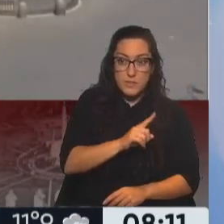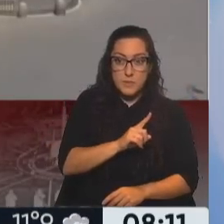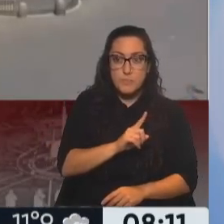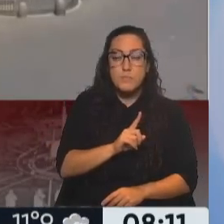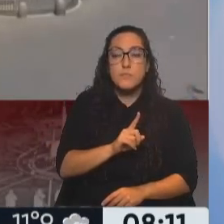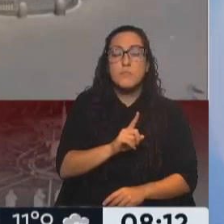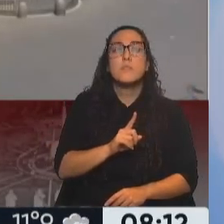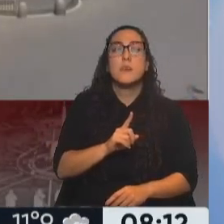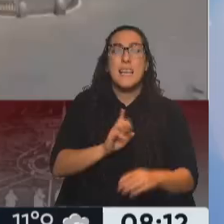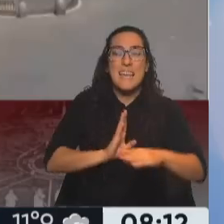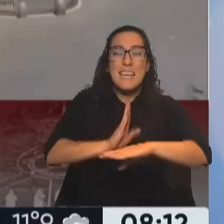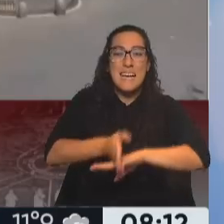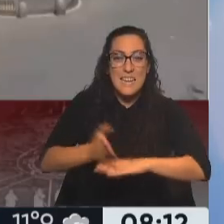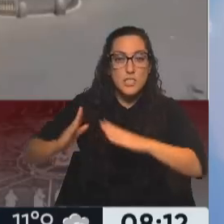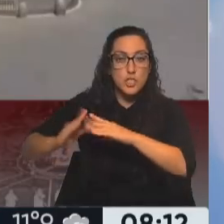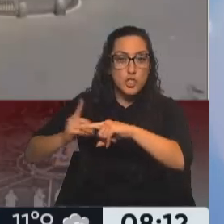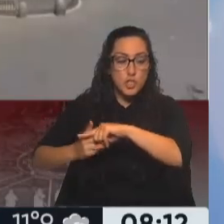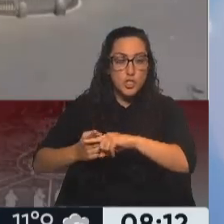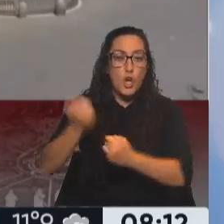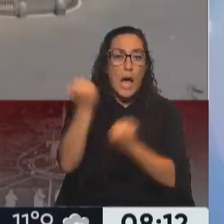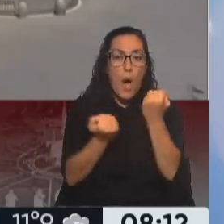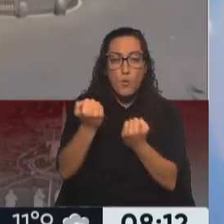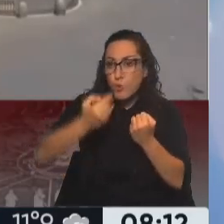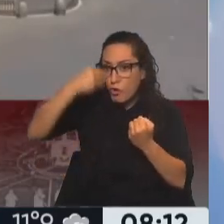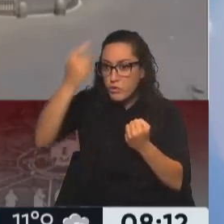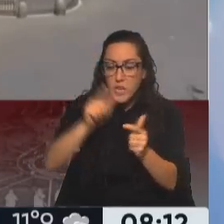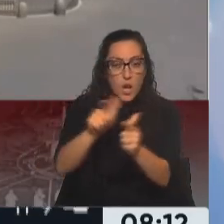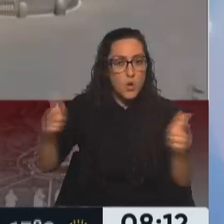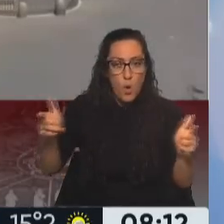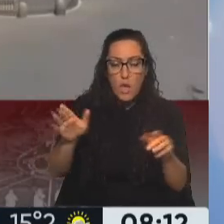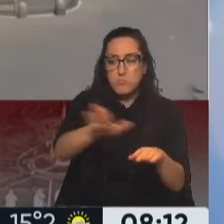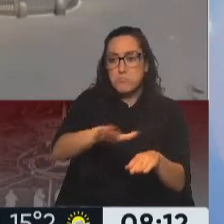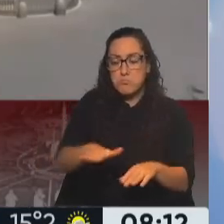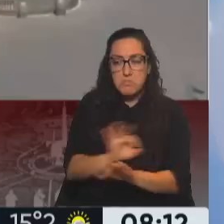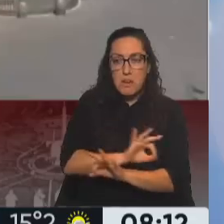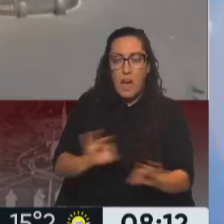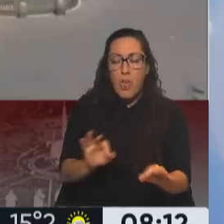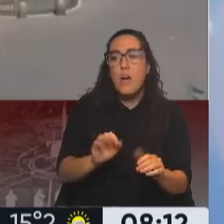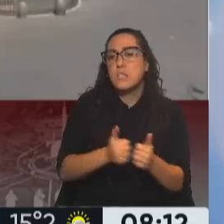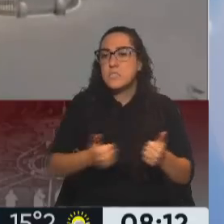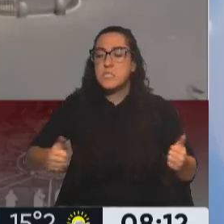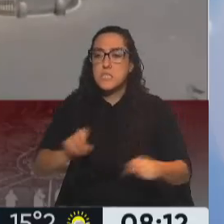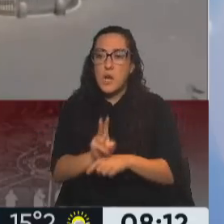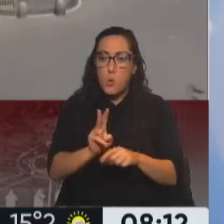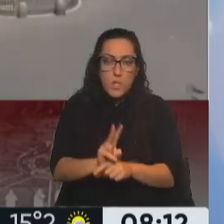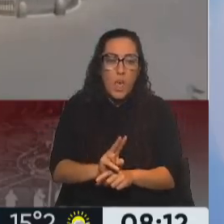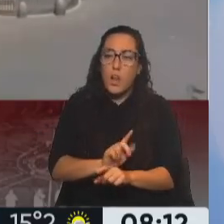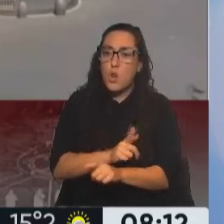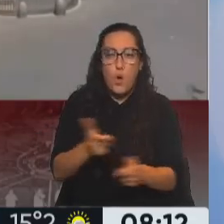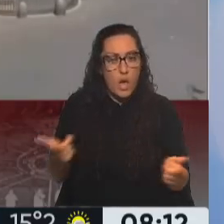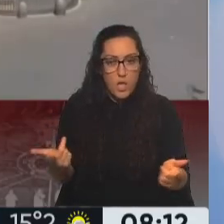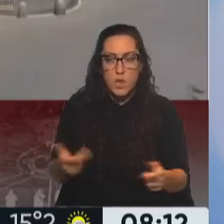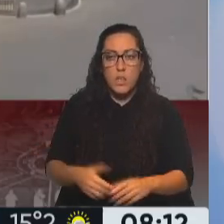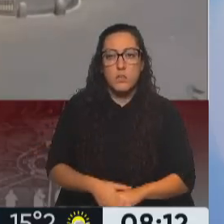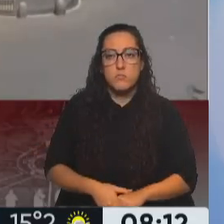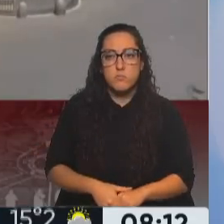la Mayor, que ya no hay ni siquiera autos oficiales estacionados, no hay personal de seguridad en el lugar. Por lo tanto, lo que se